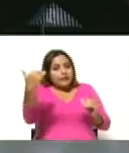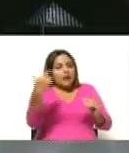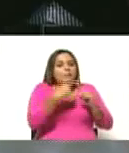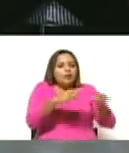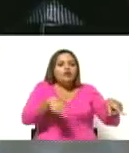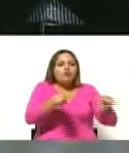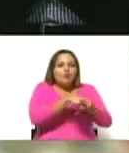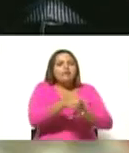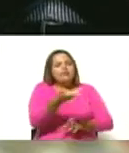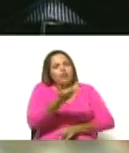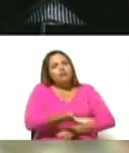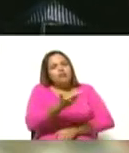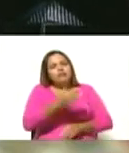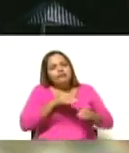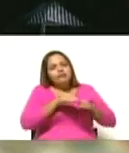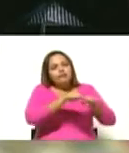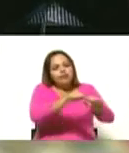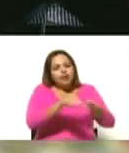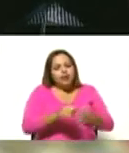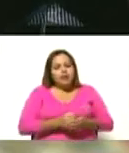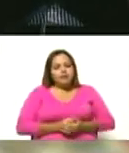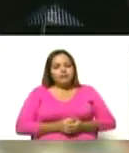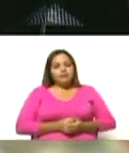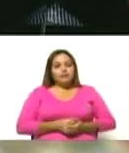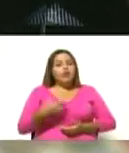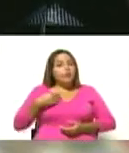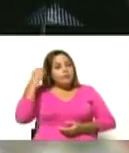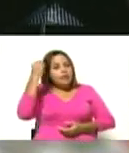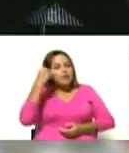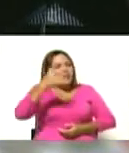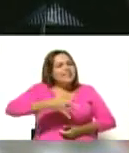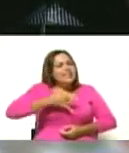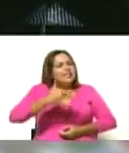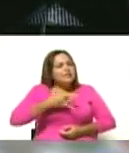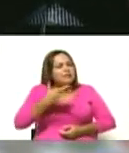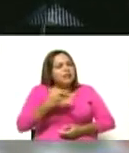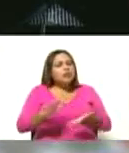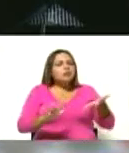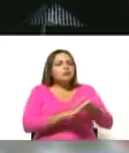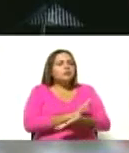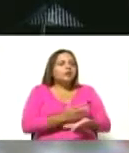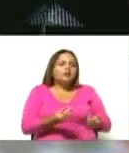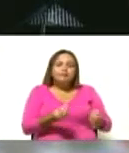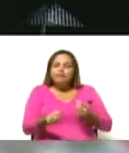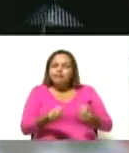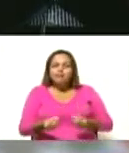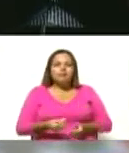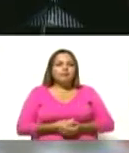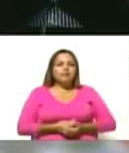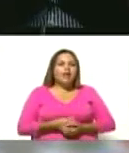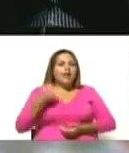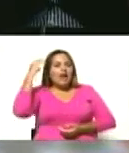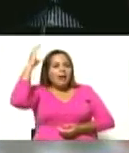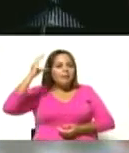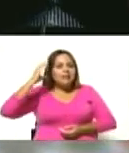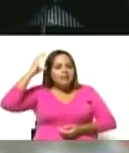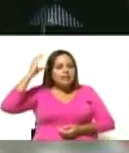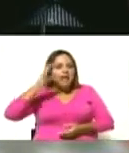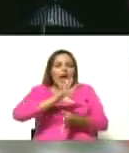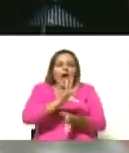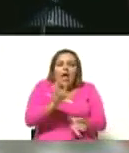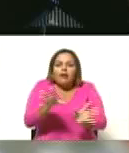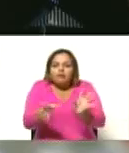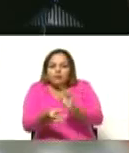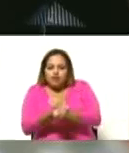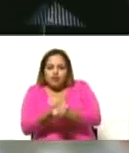eran significativos. Yo creo que es un sentimiento que tiene que ver con la capacidad de